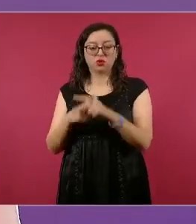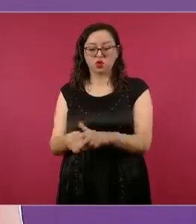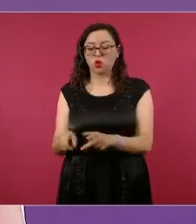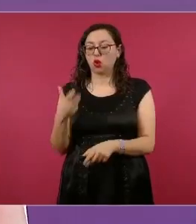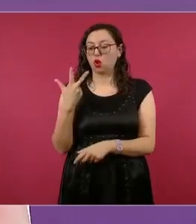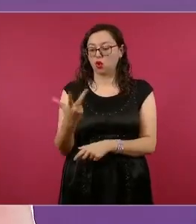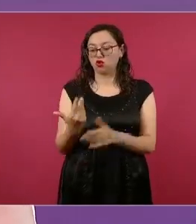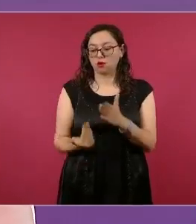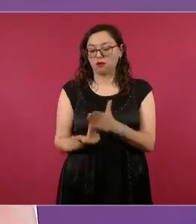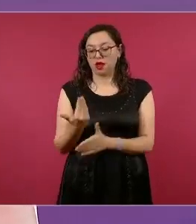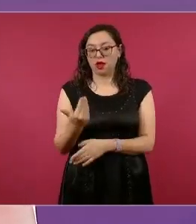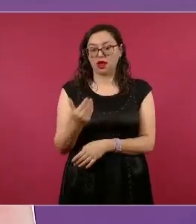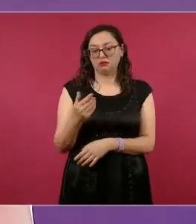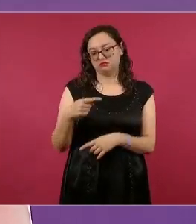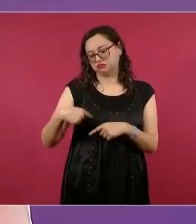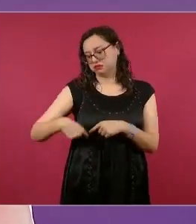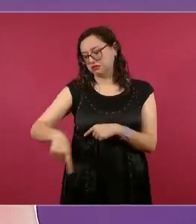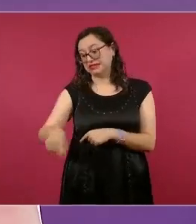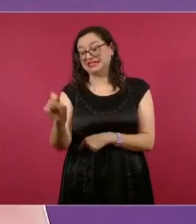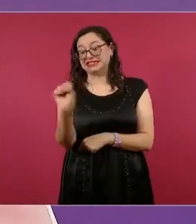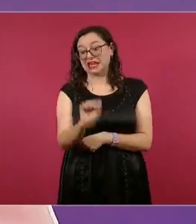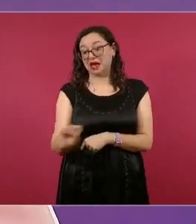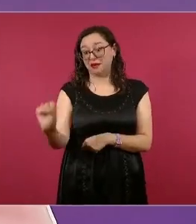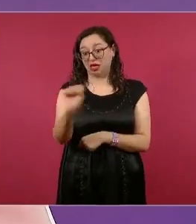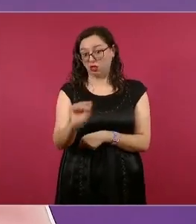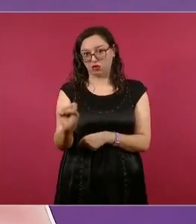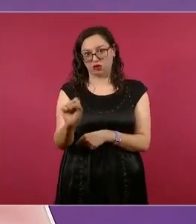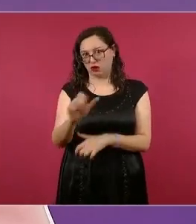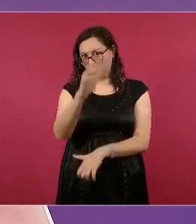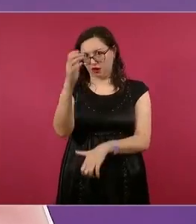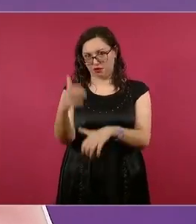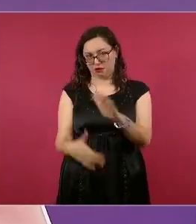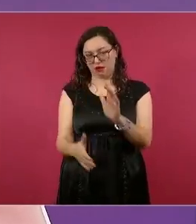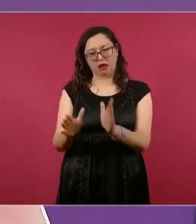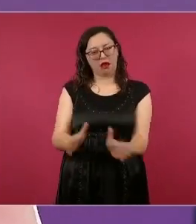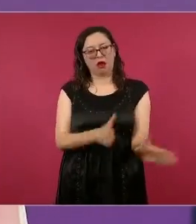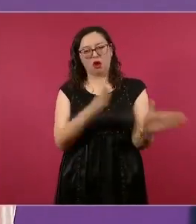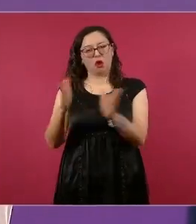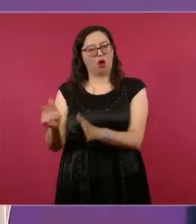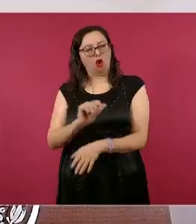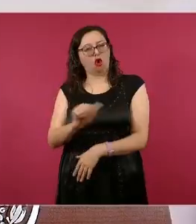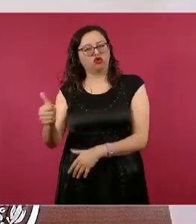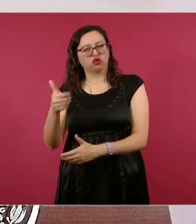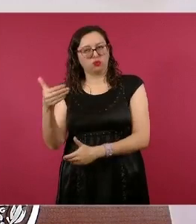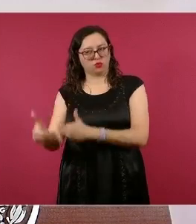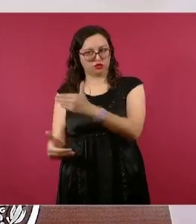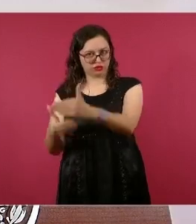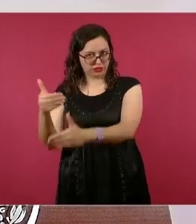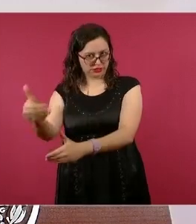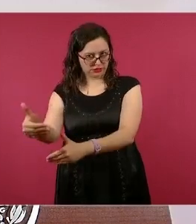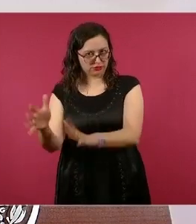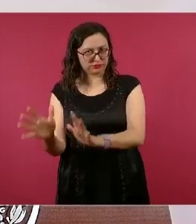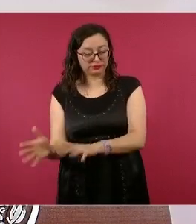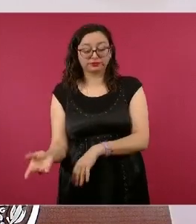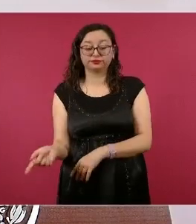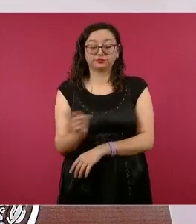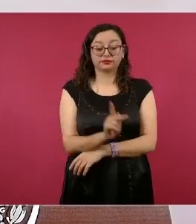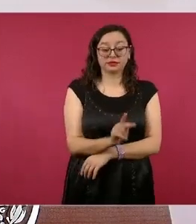van a concluir el sábado. Entonces, vamos a dar los resultados ya del cierre de los